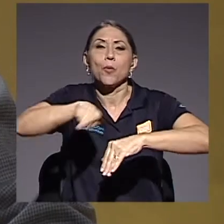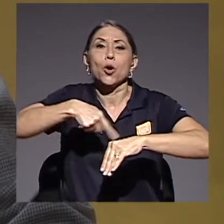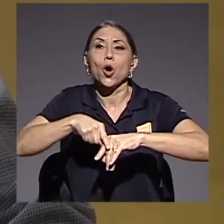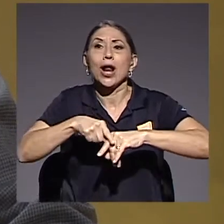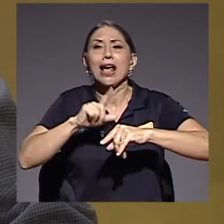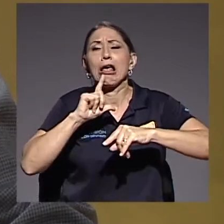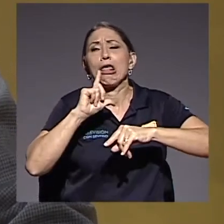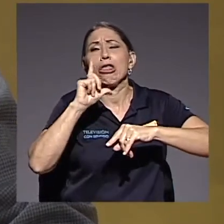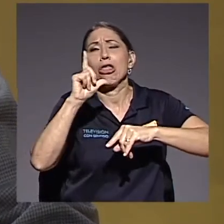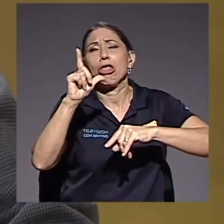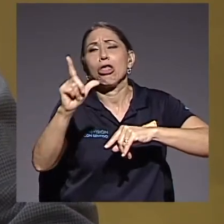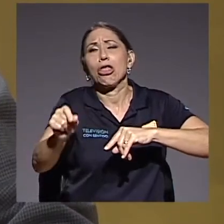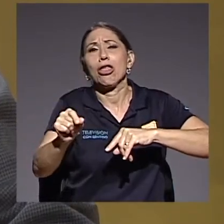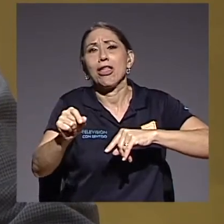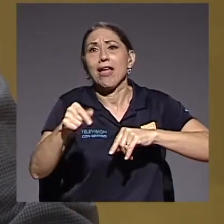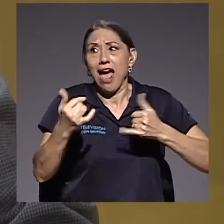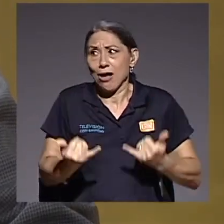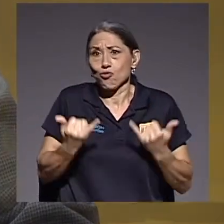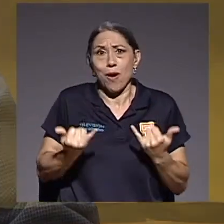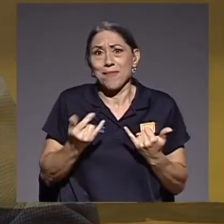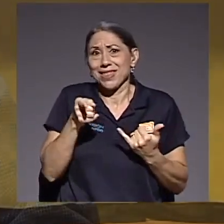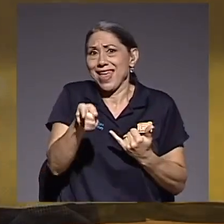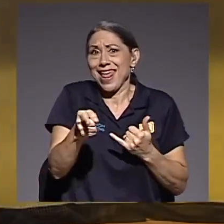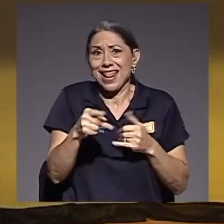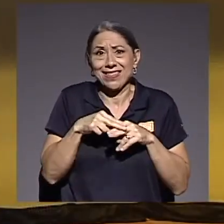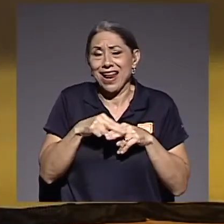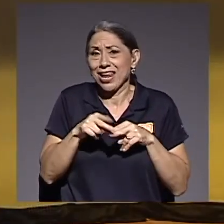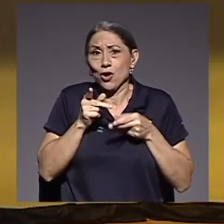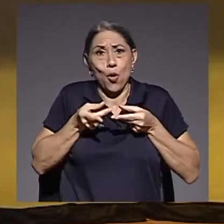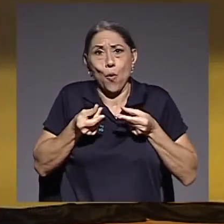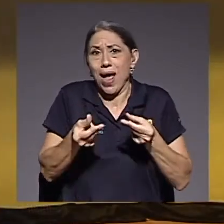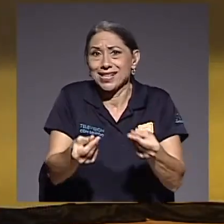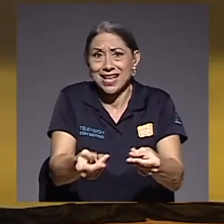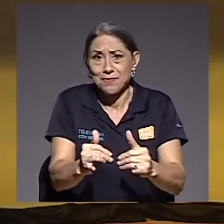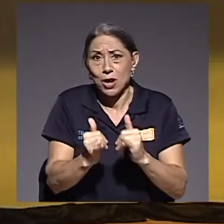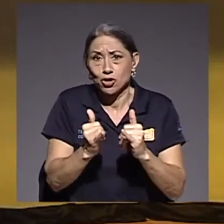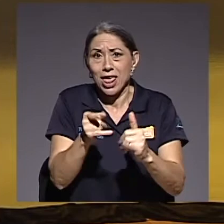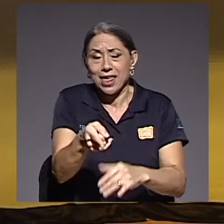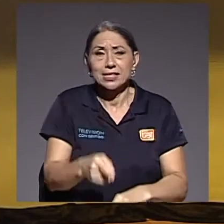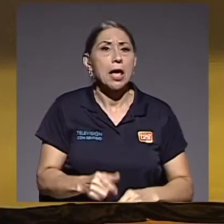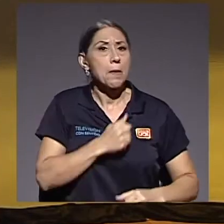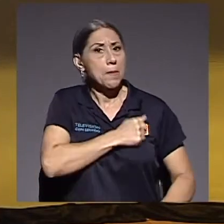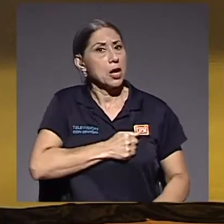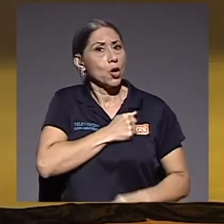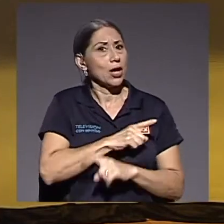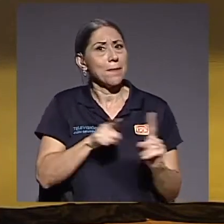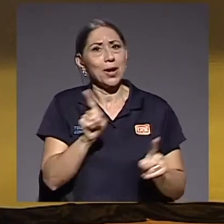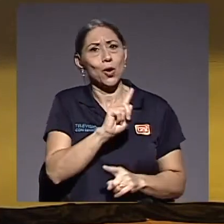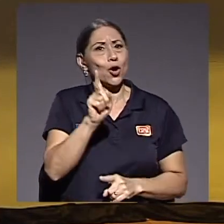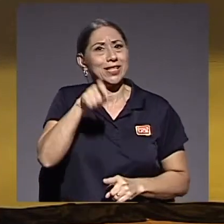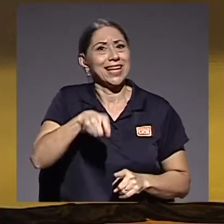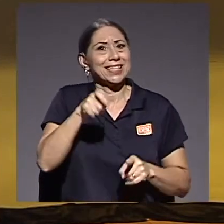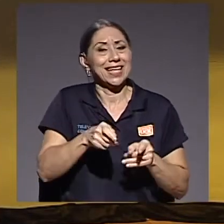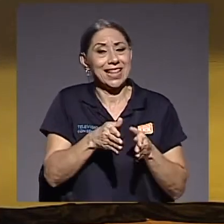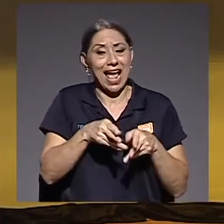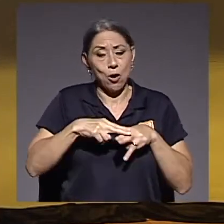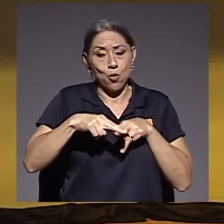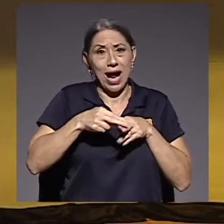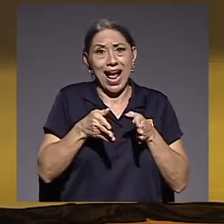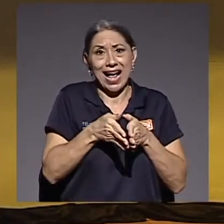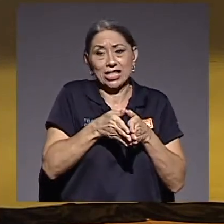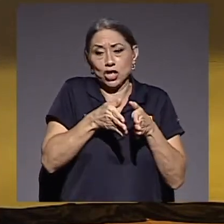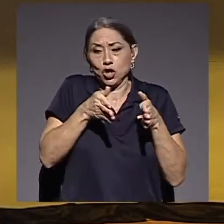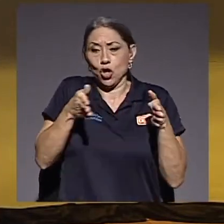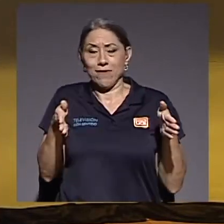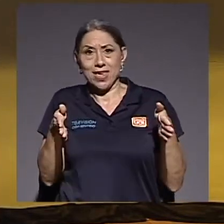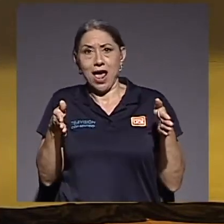esas velocidades en el tren actual. Perdone, pero no se necesita un ancho de vía para avanzar a eso. Ya le dije